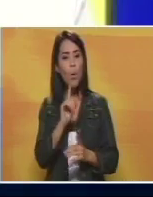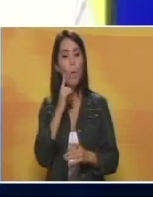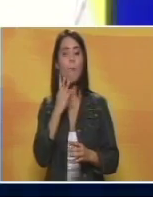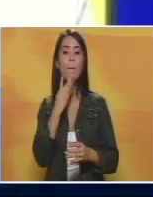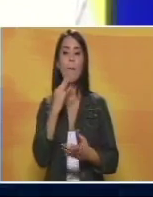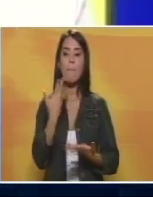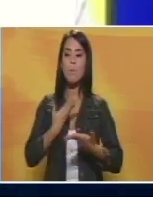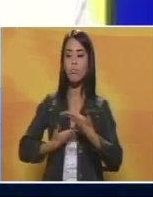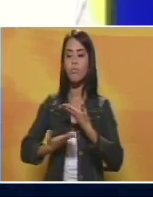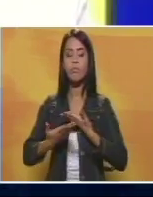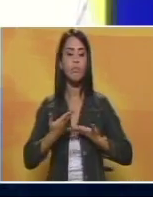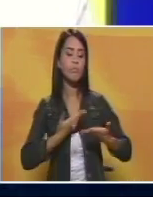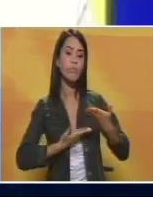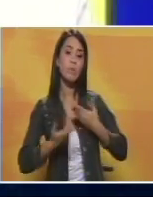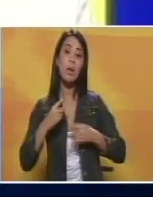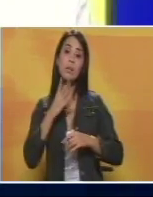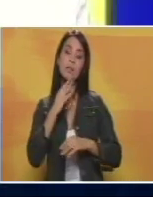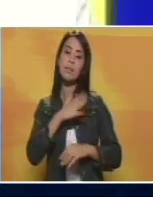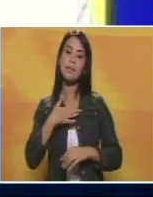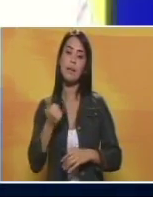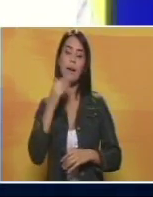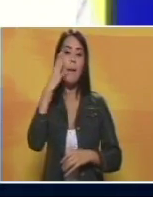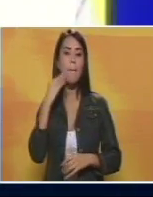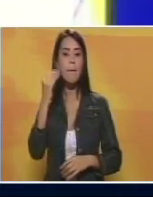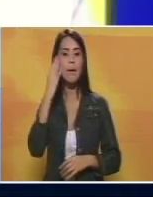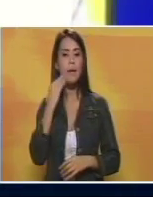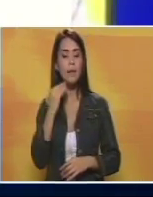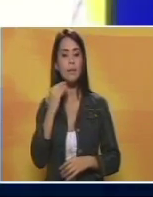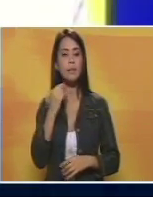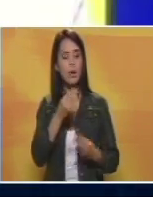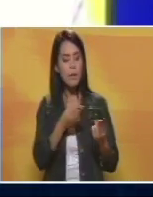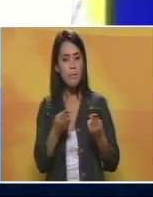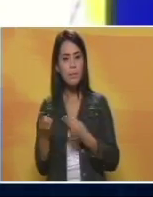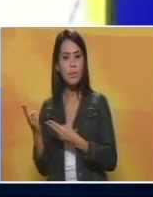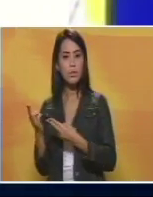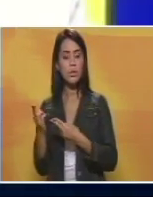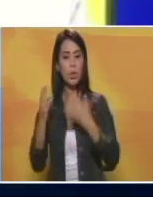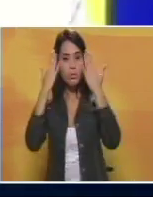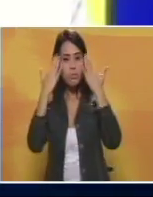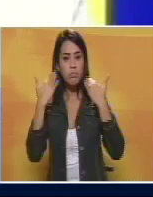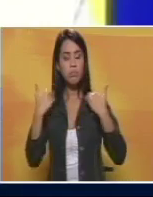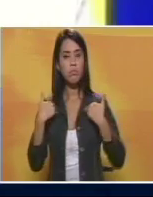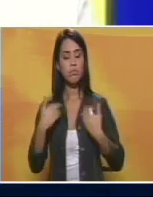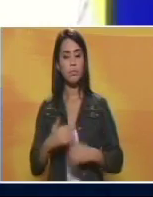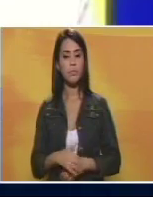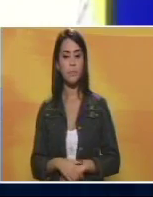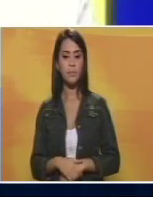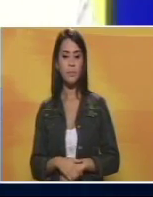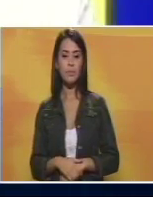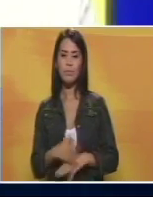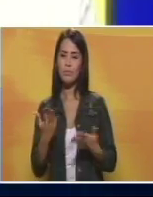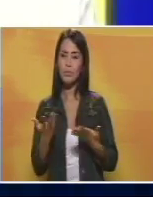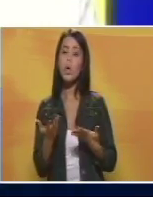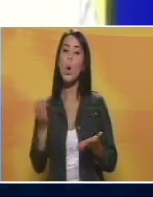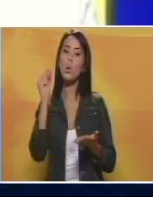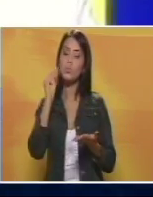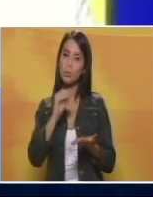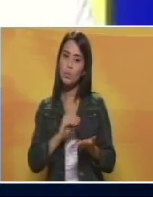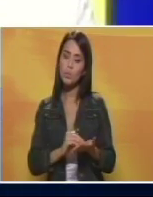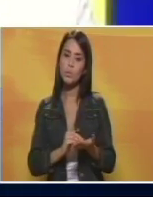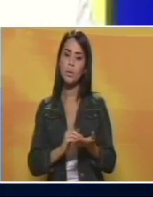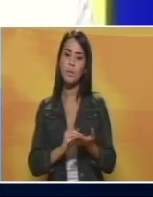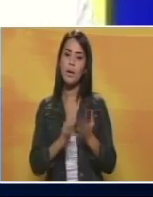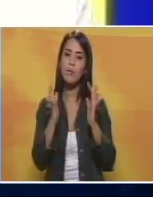Entonces, si se quiere, la experiencia o la invitación que la Madre Carmen nos hace es a que retomemos